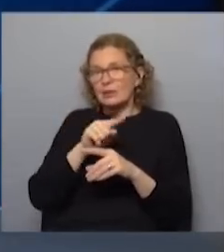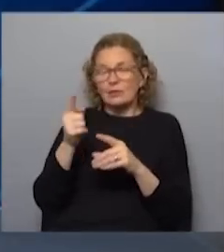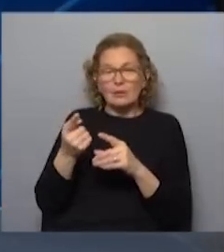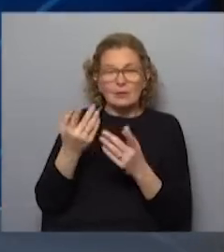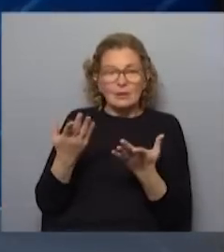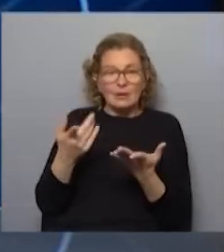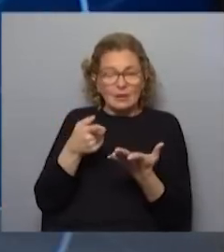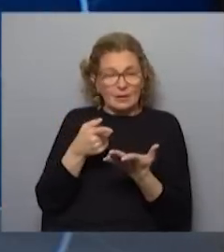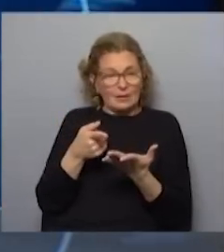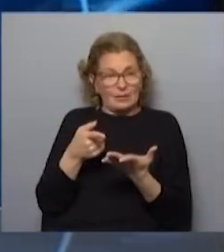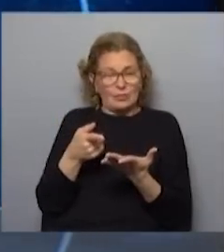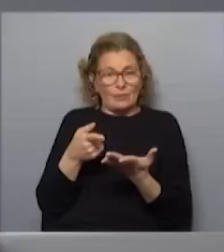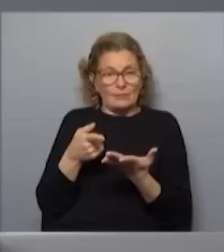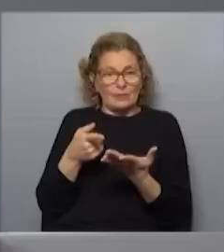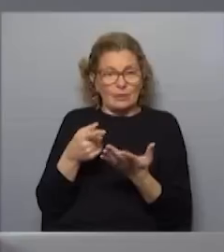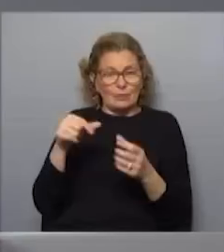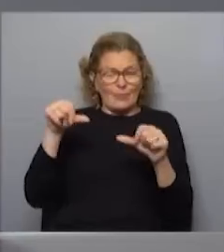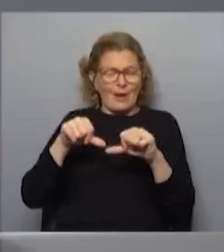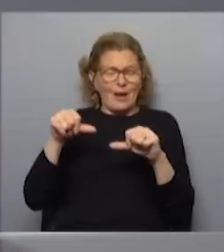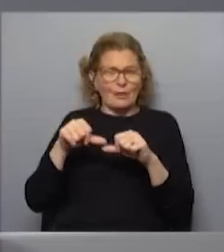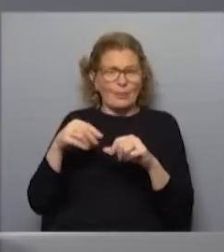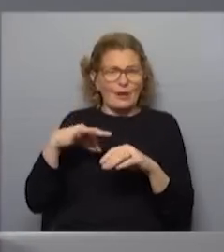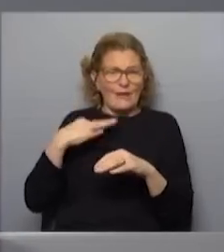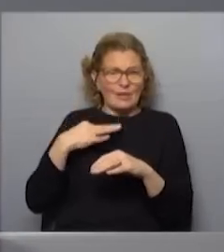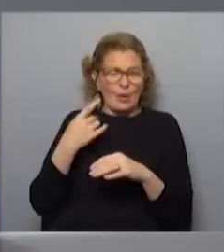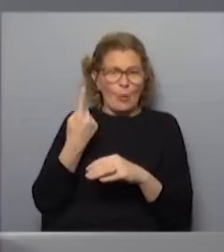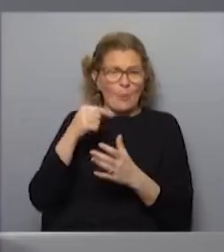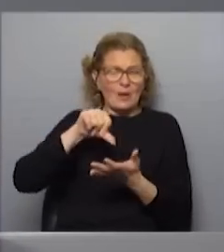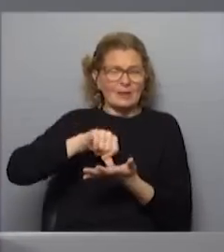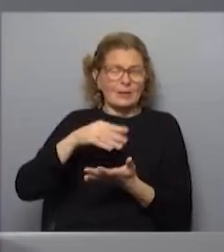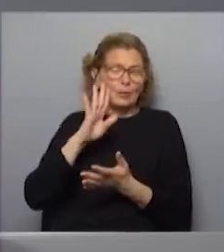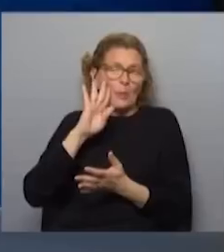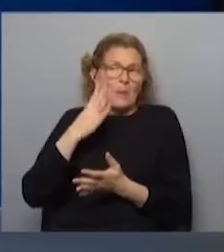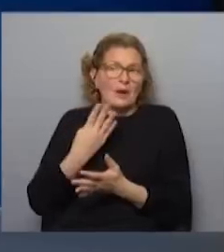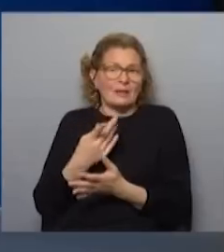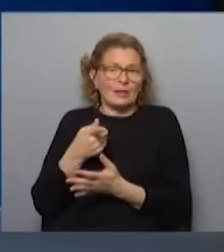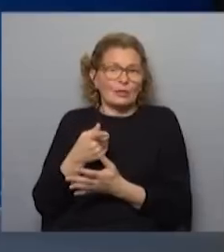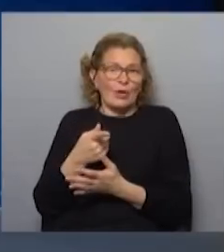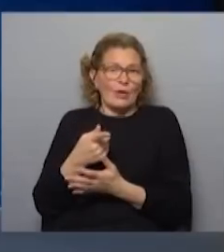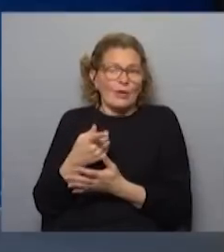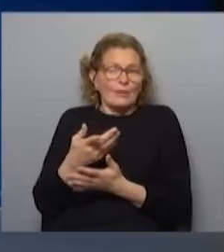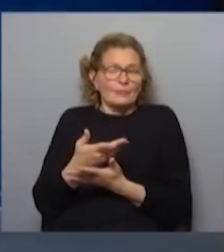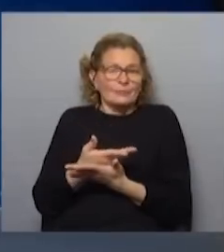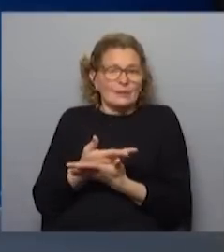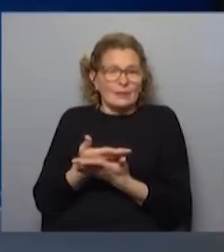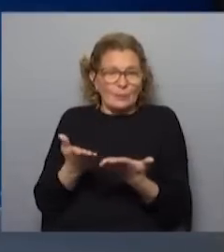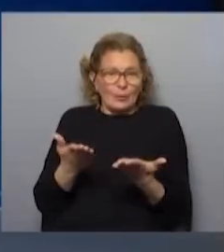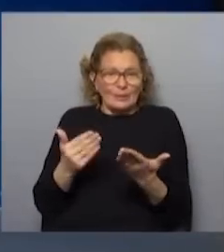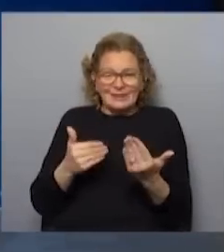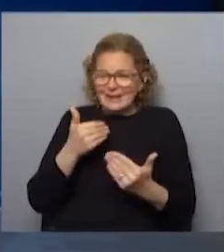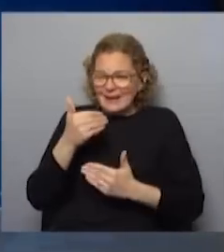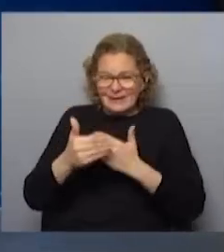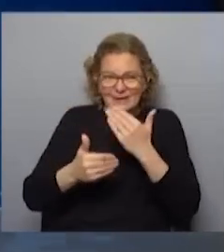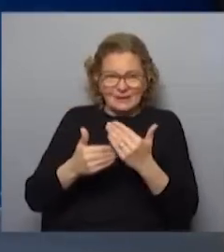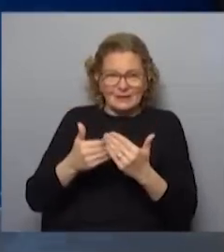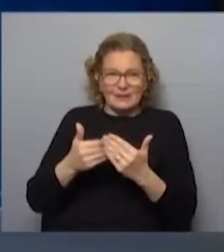absolutamente negativo para la vida de un país así que me parece que estos aspectos deben mantener vigencia